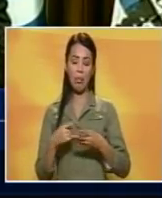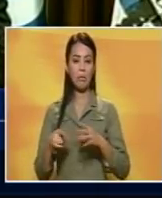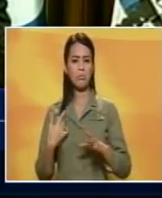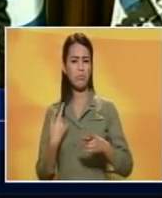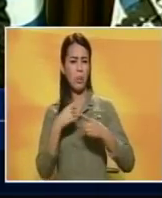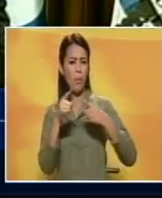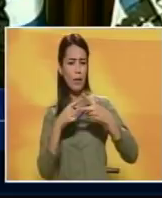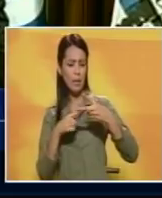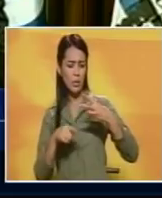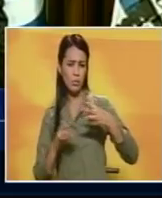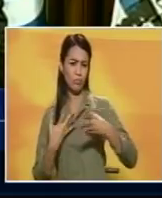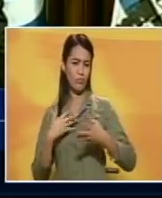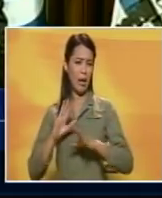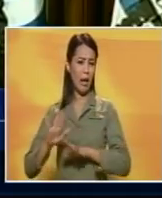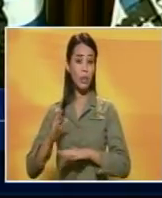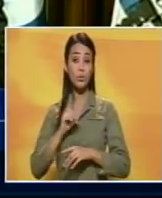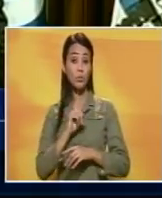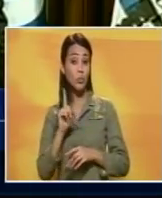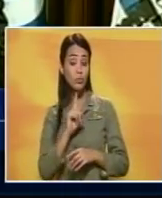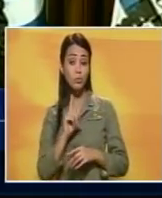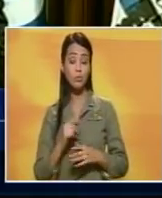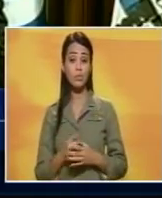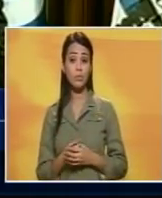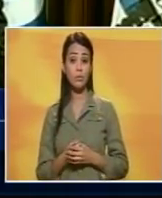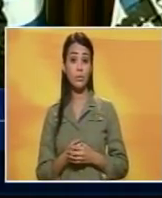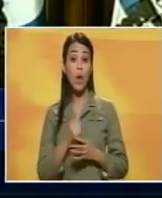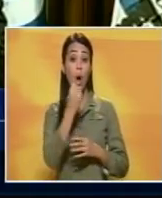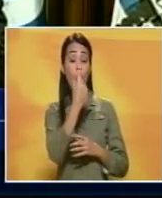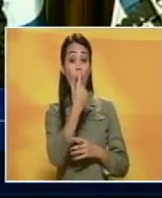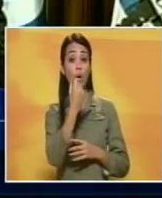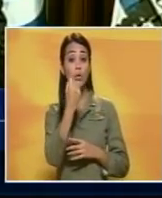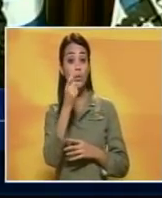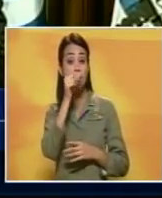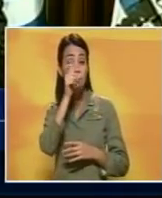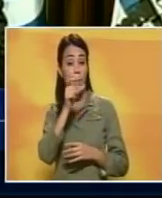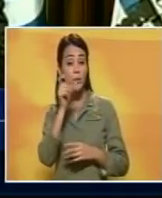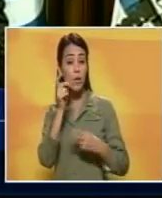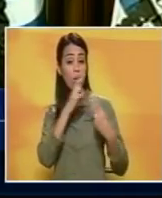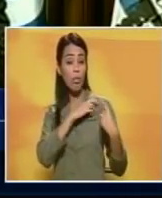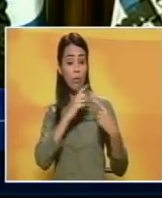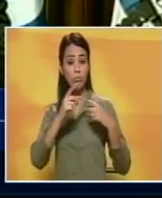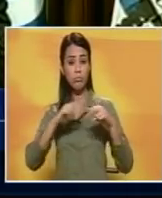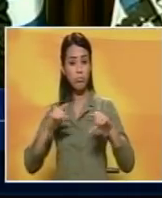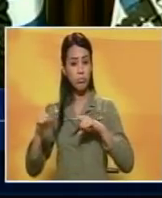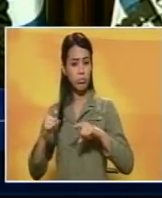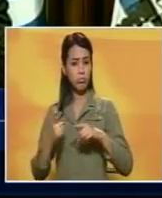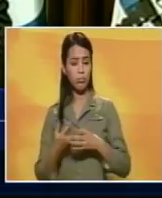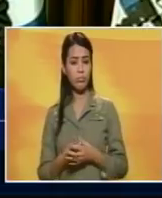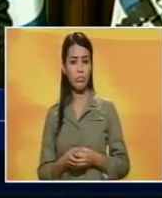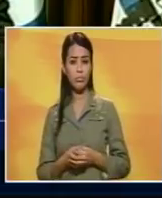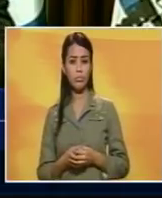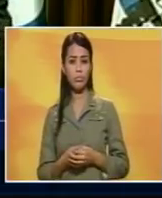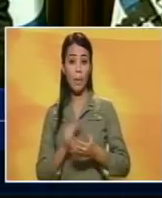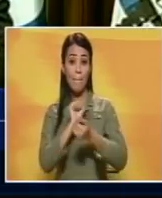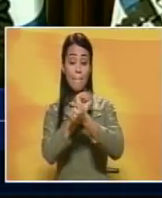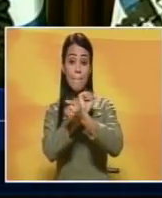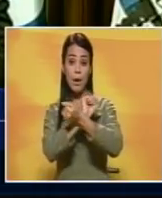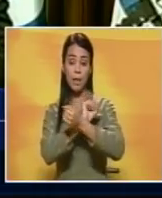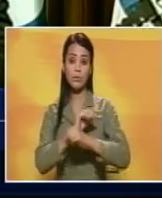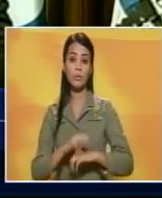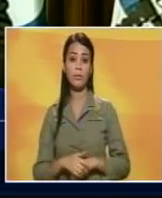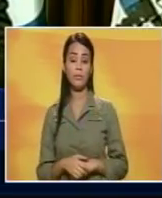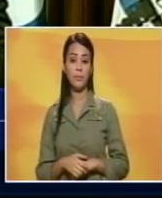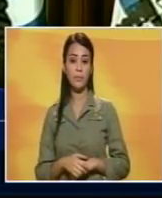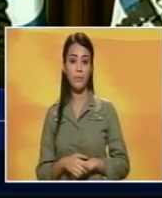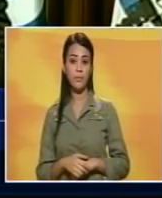logrando. Detener en un solo día a 11 gerentes no es cualquier cosa, vinculados a esta